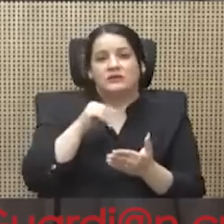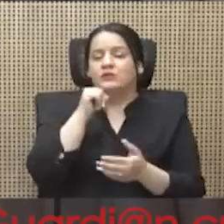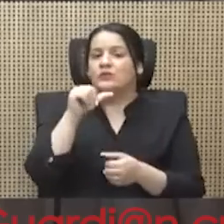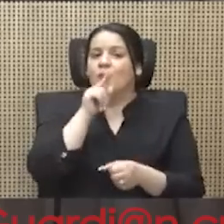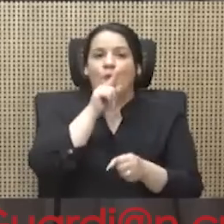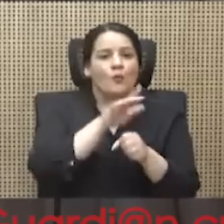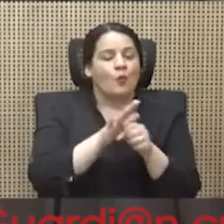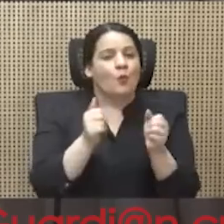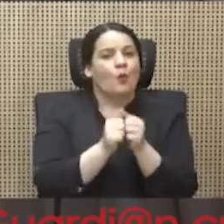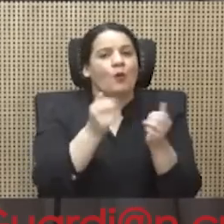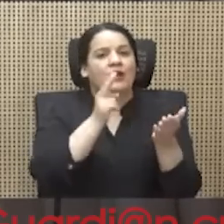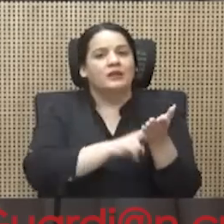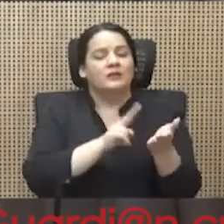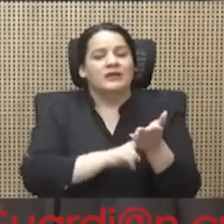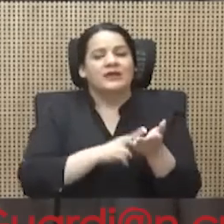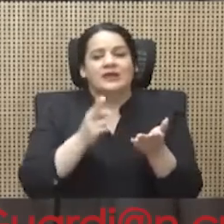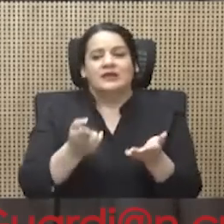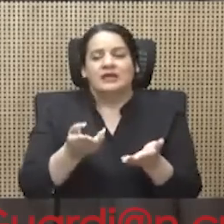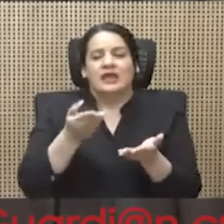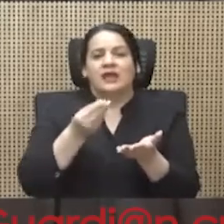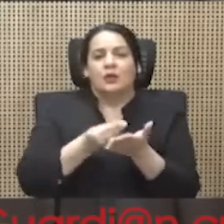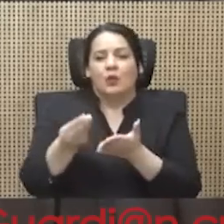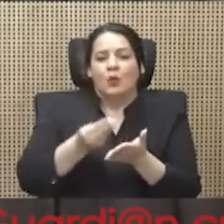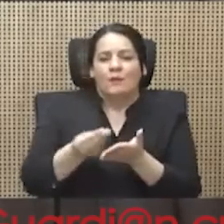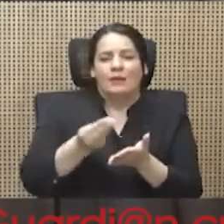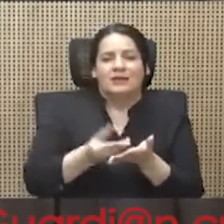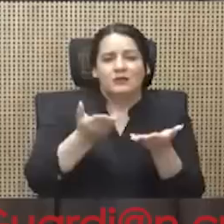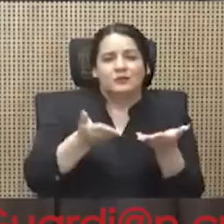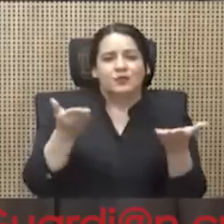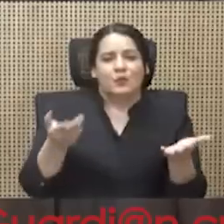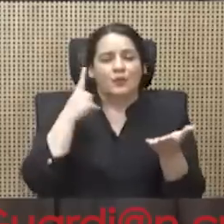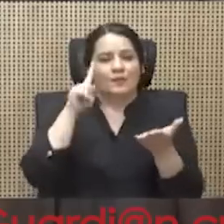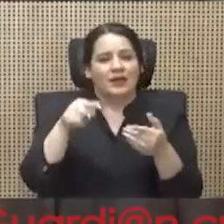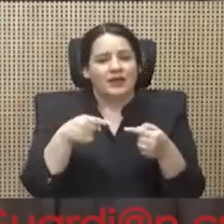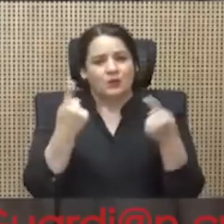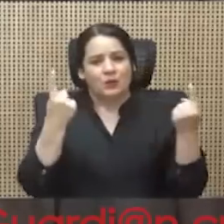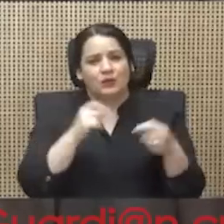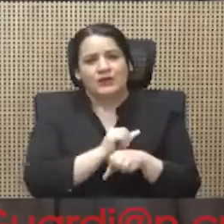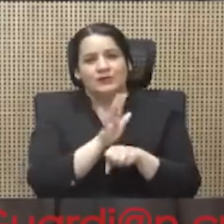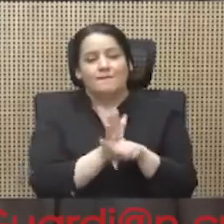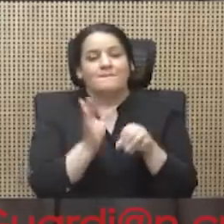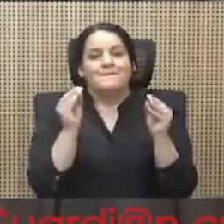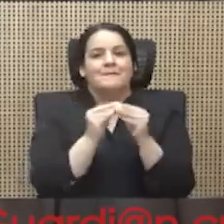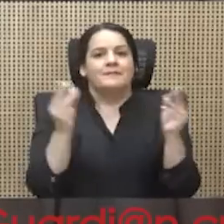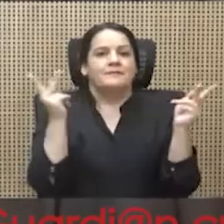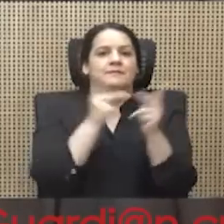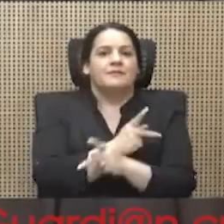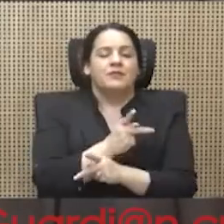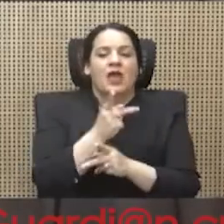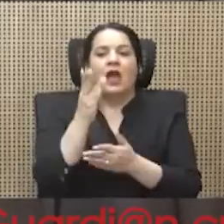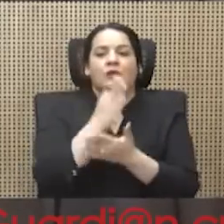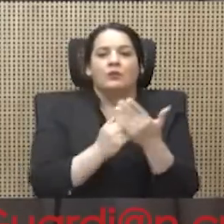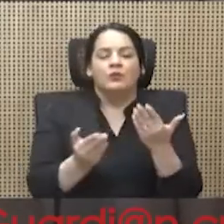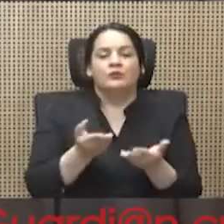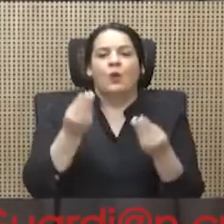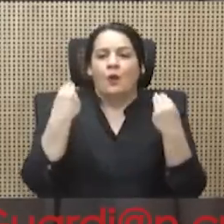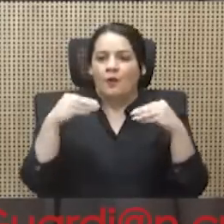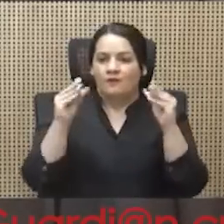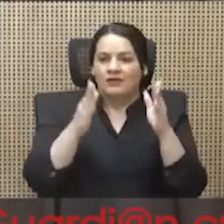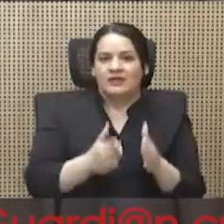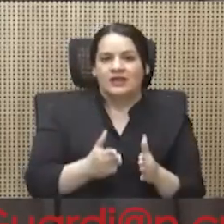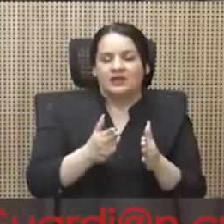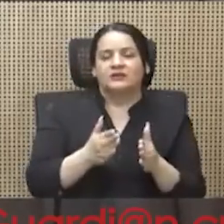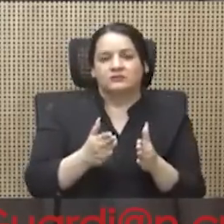las contrataciones de compras de insumos para combatir el covid y más grave aún dichos oferentes fueron adjudicados de contrataciones administrativas